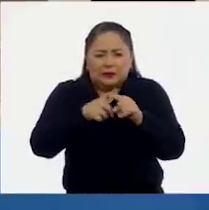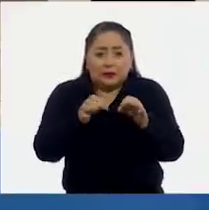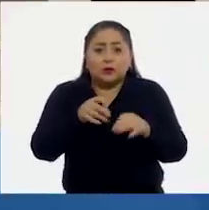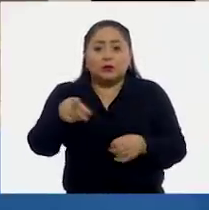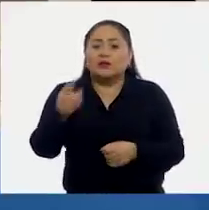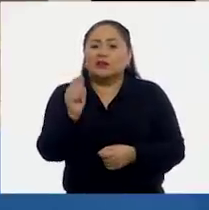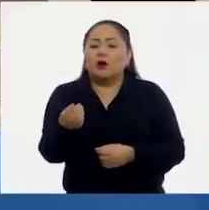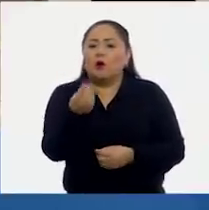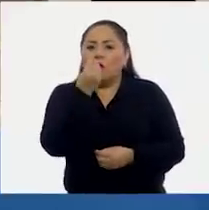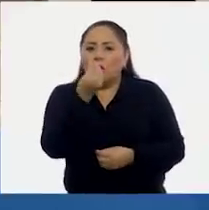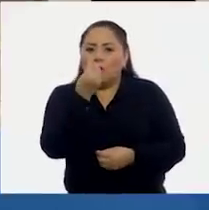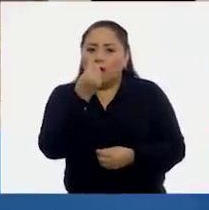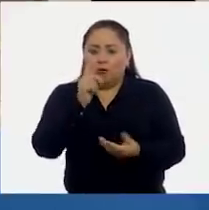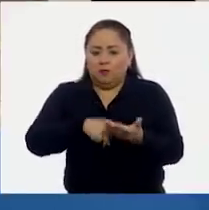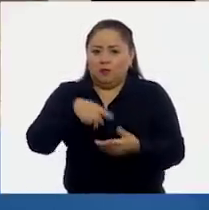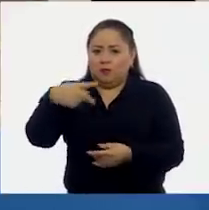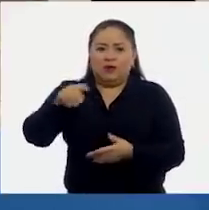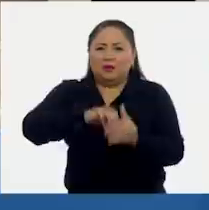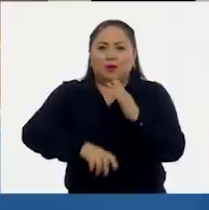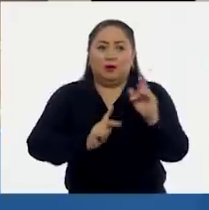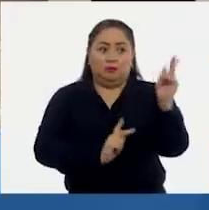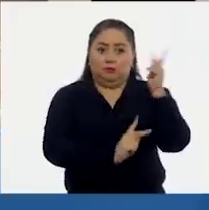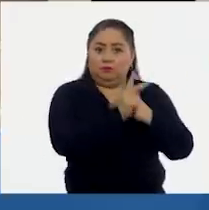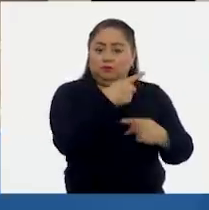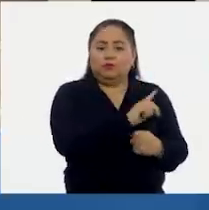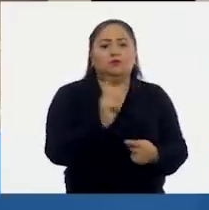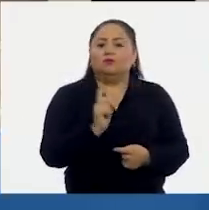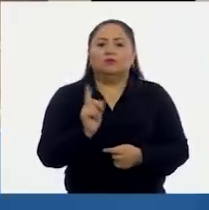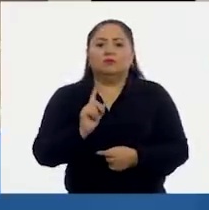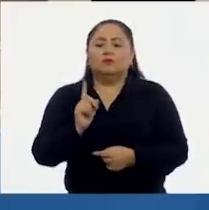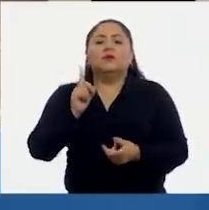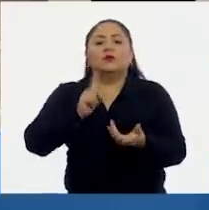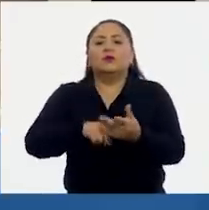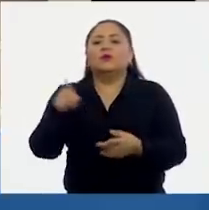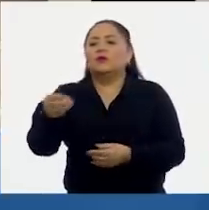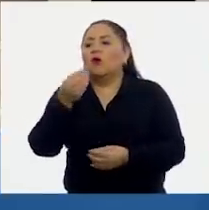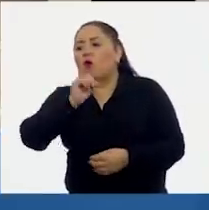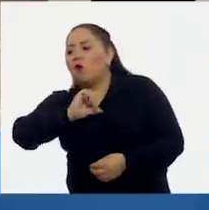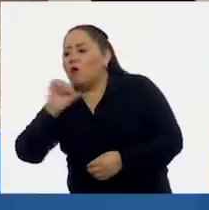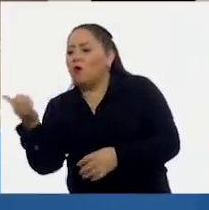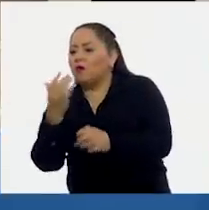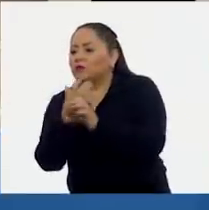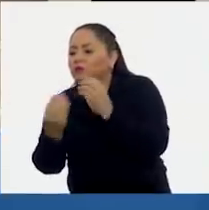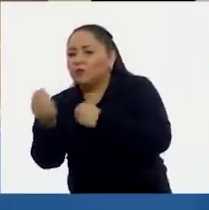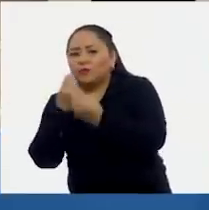se alimentan de ellos mismos como las plantas, sino que se alimentan de otros